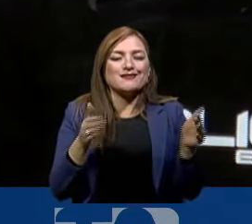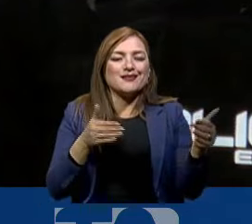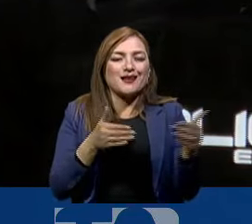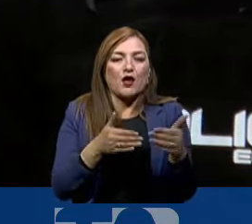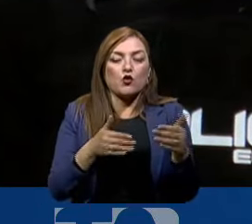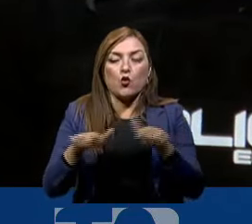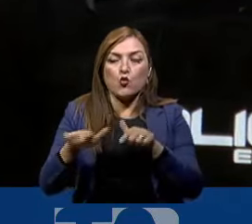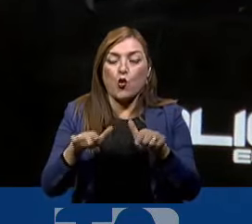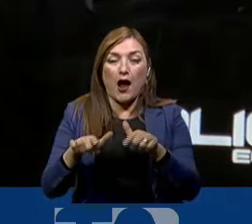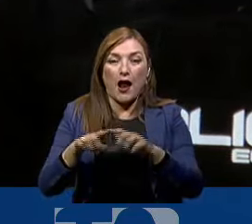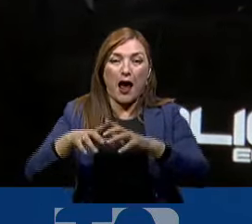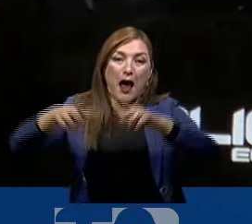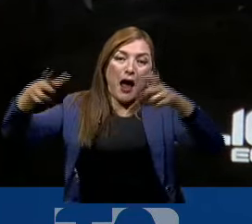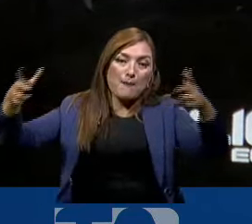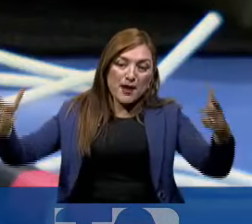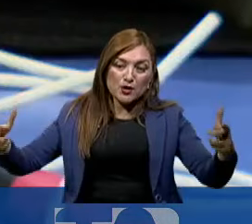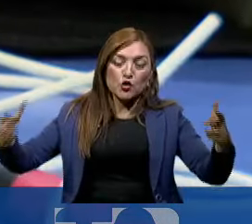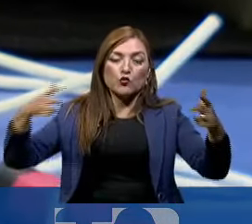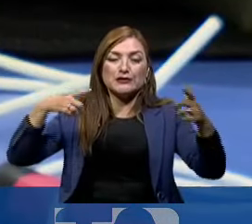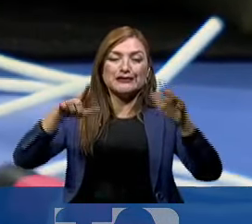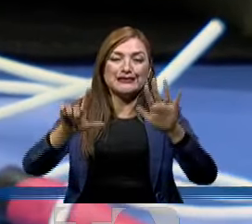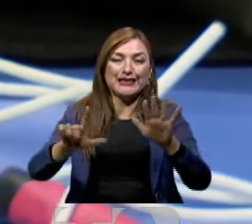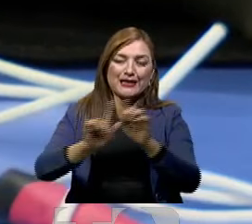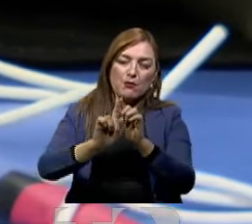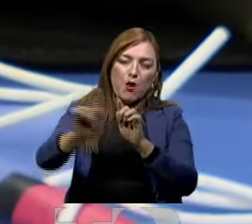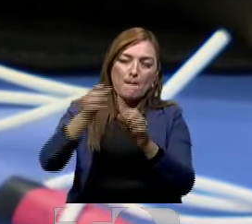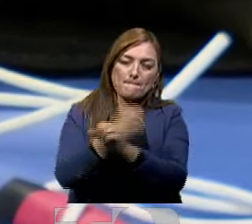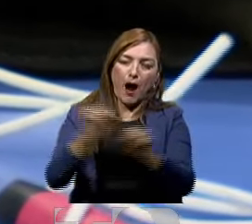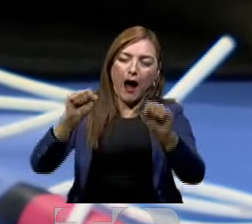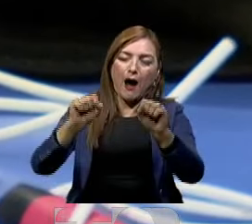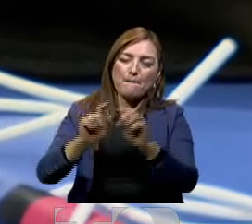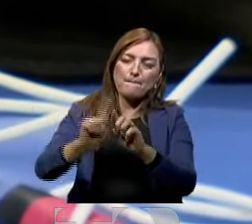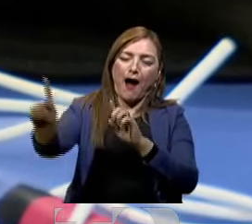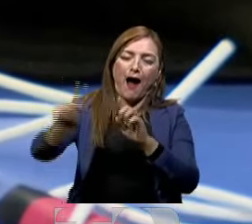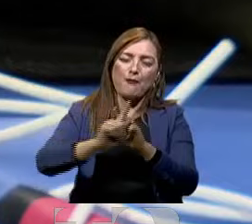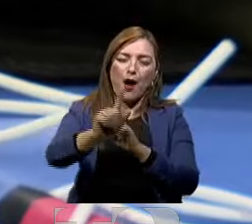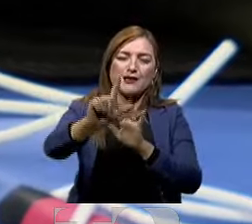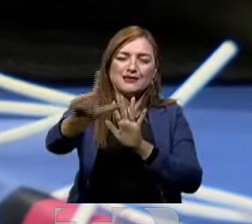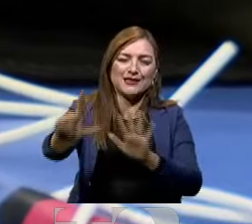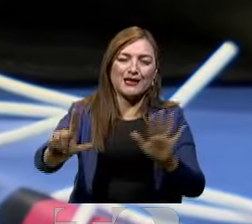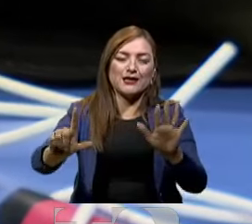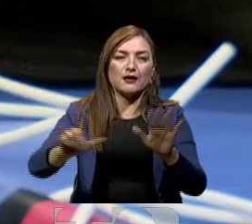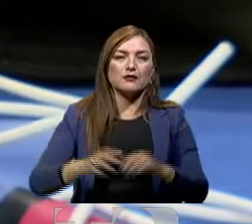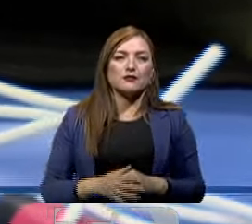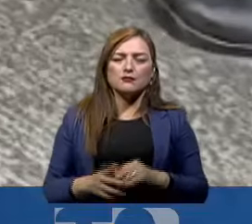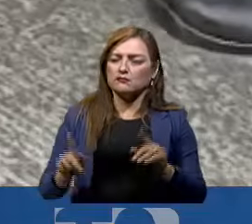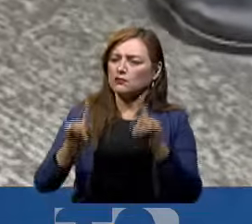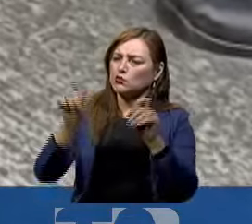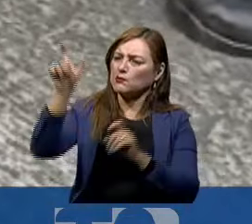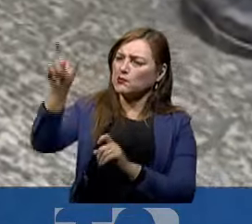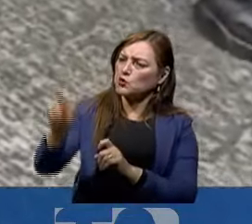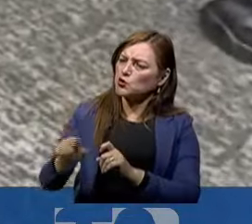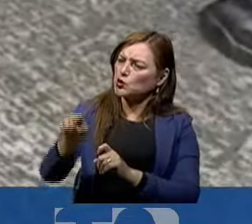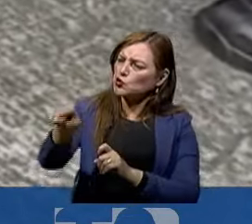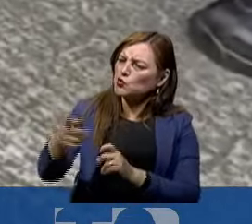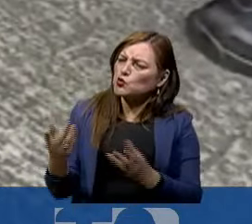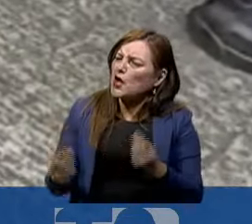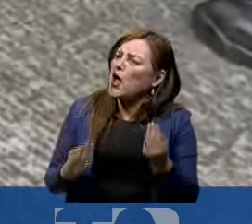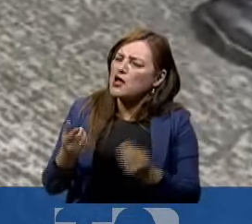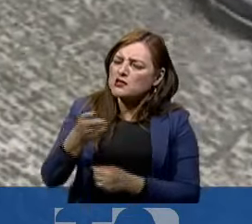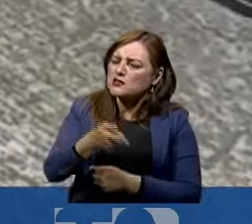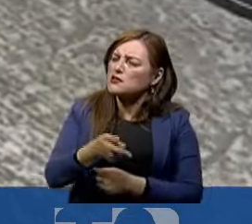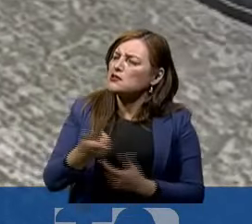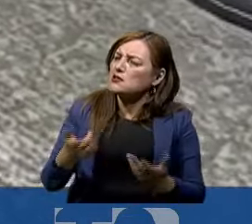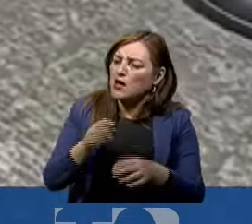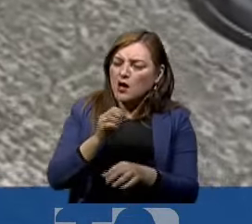lugares abiertos hasta 7 metros. Personal de inteligencia investiga qué iba a hacer el detenido con esos explosivos y si